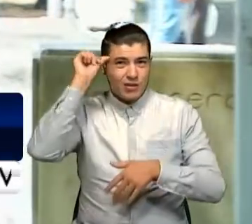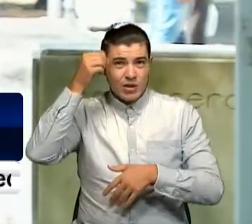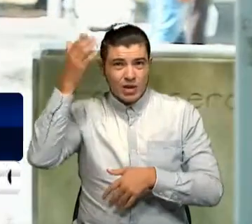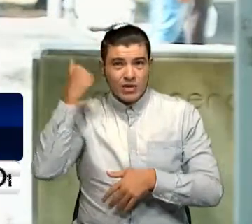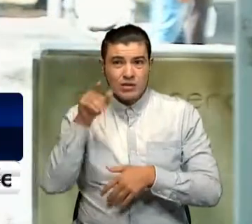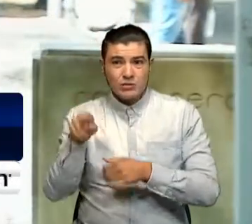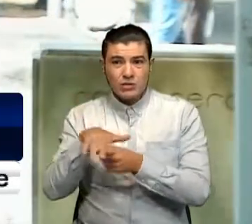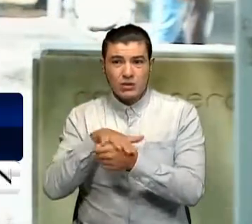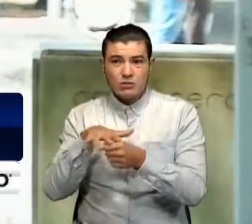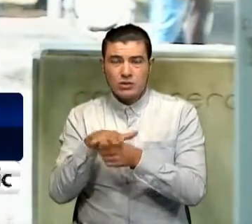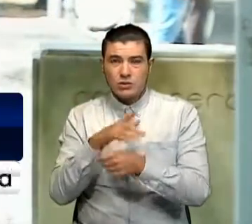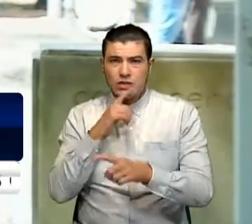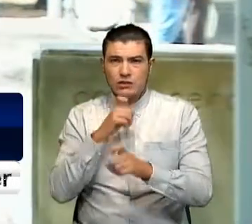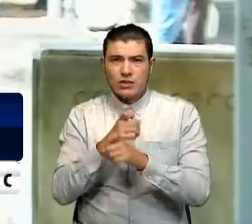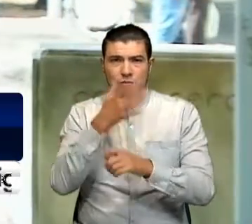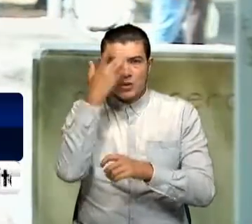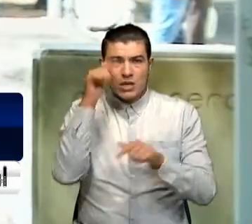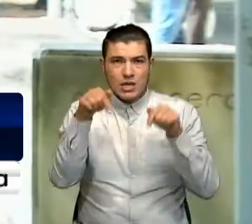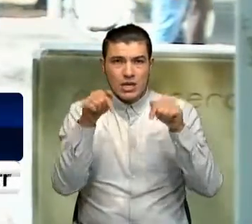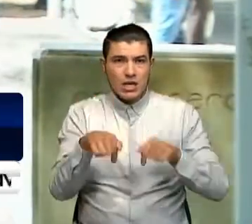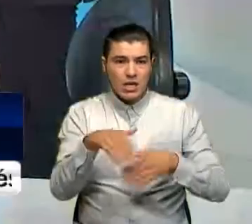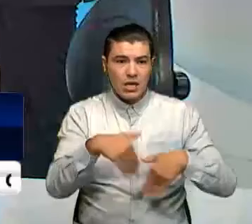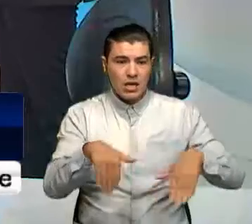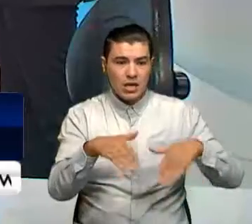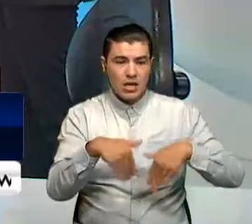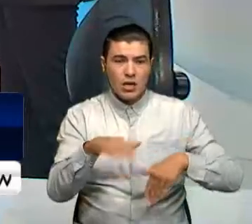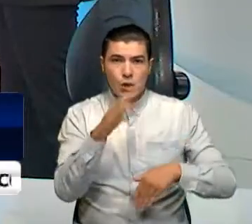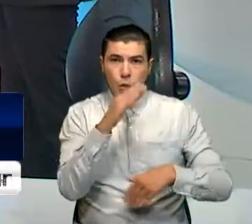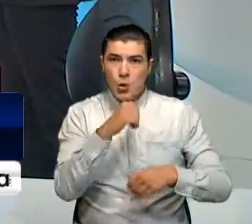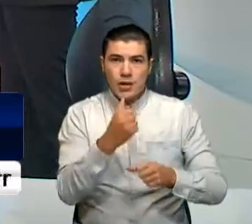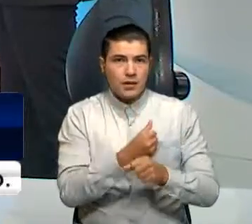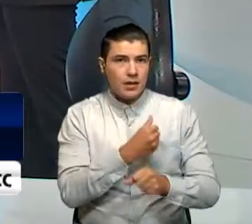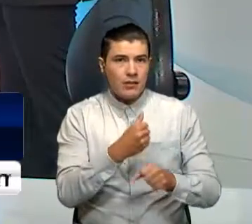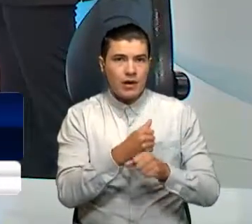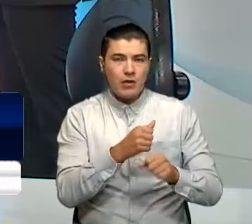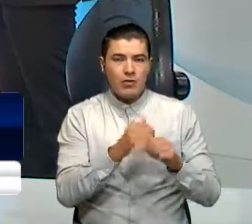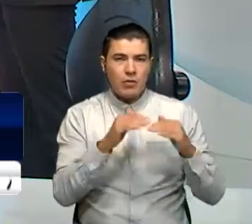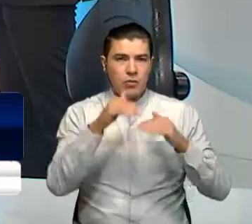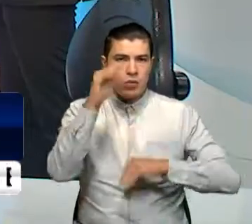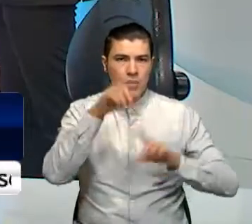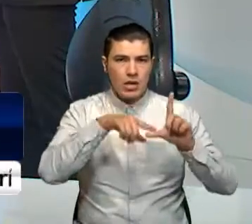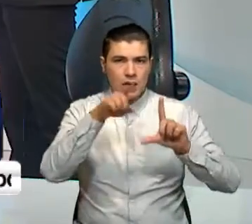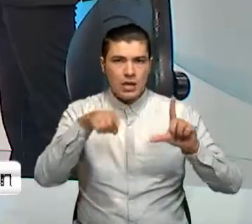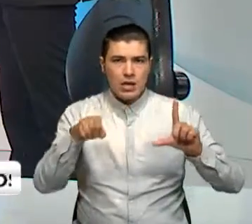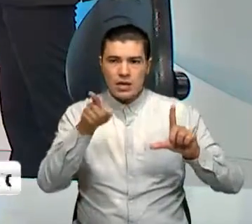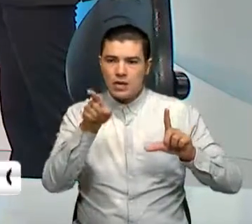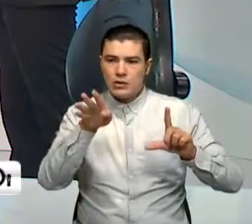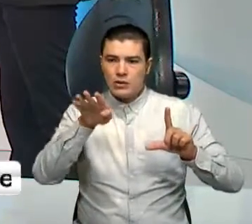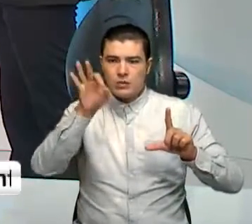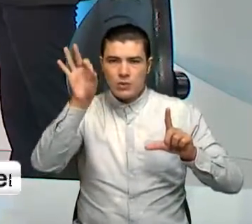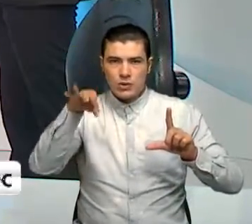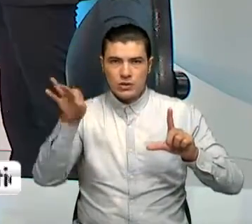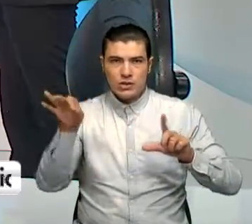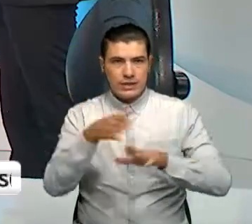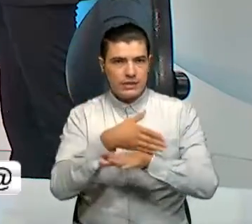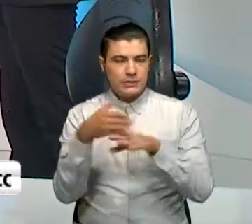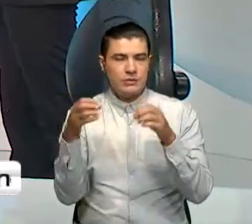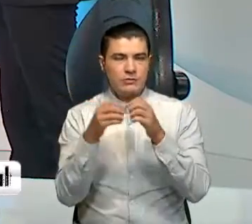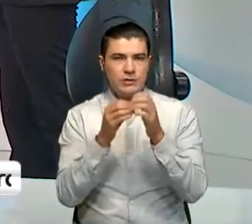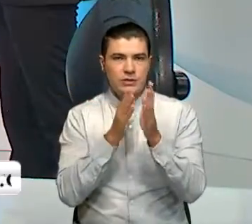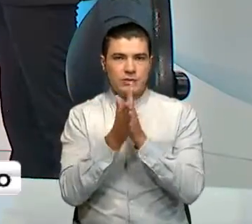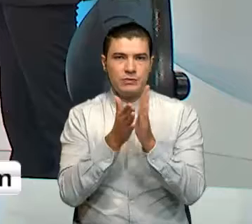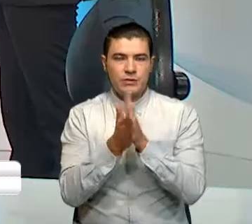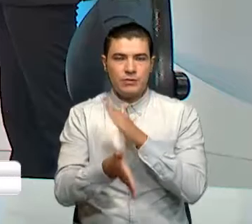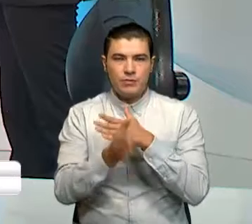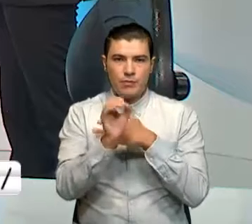el desempleo ya supera el 14% compañeros y televidentes hasta aquí toda la información con la cámara de jefferson rincón informó geither